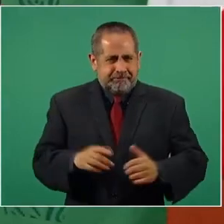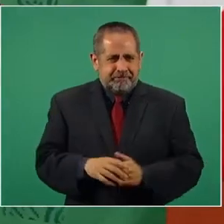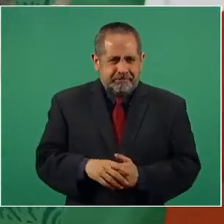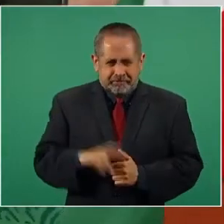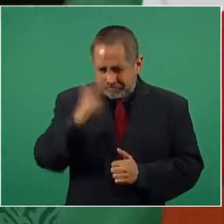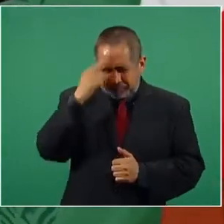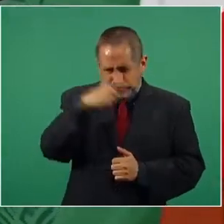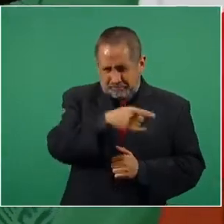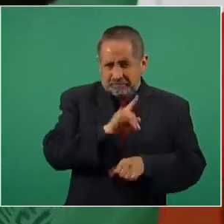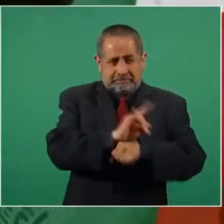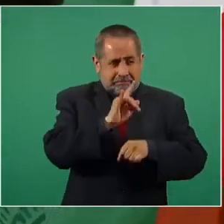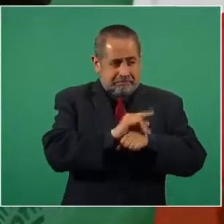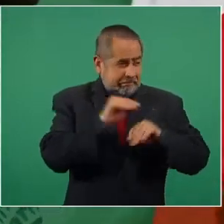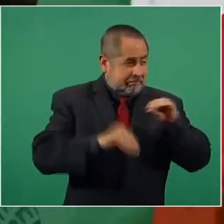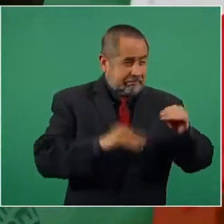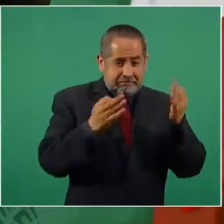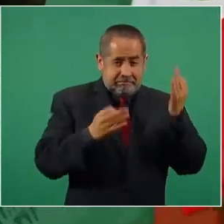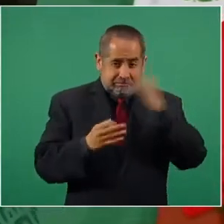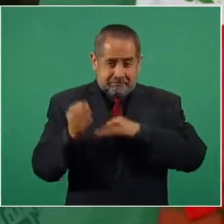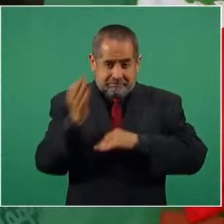¿Te acuerdan de eso?